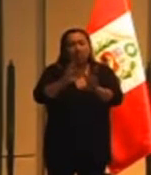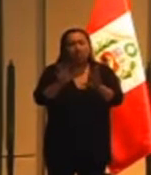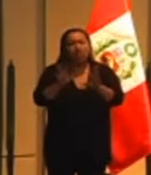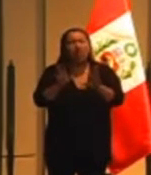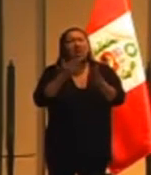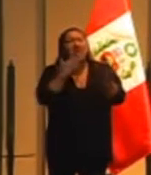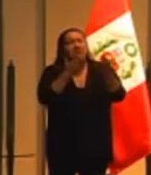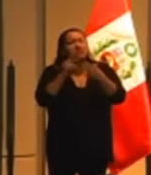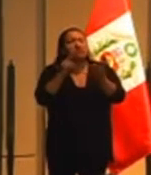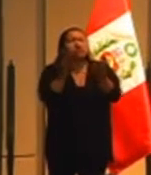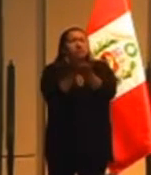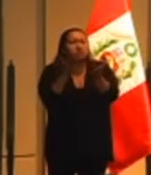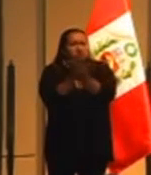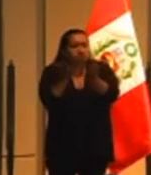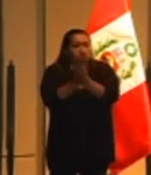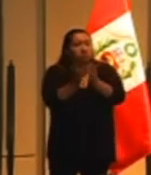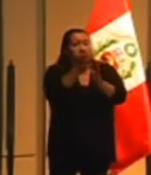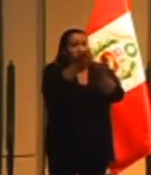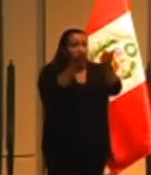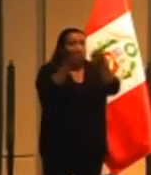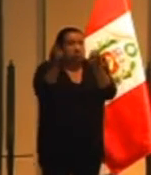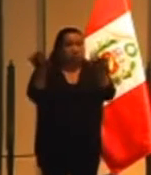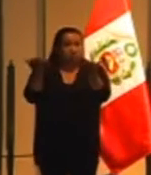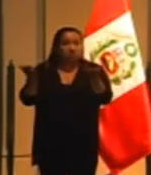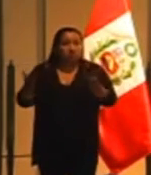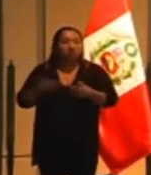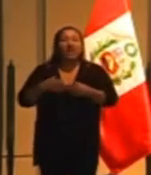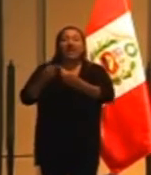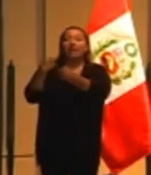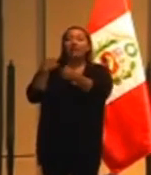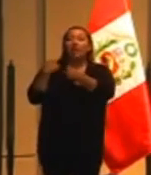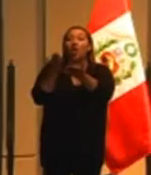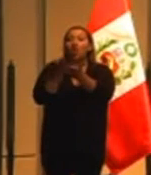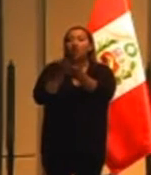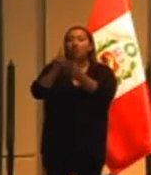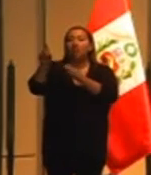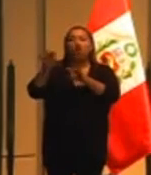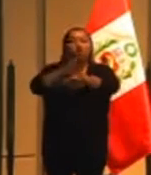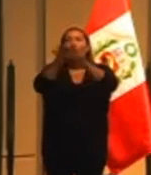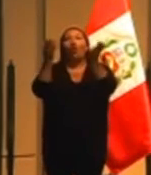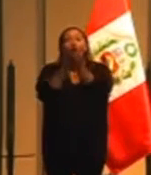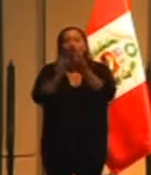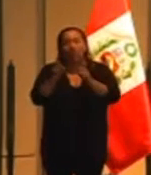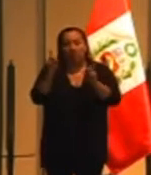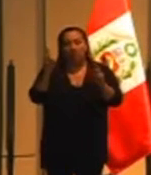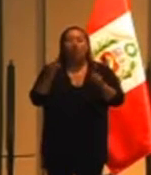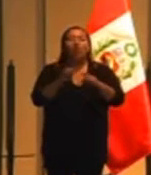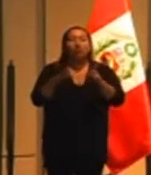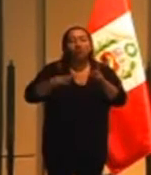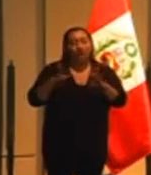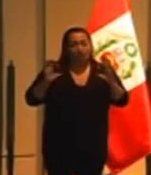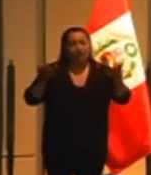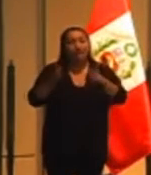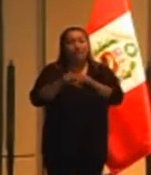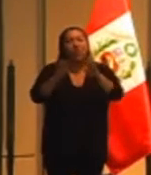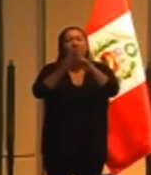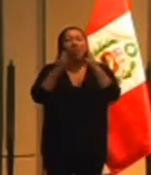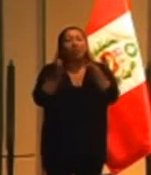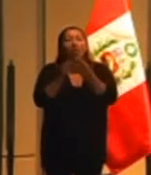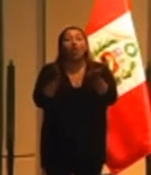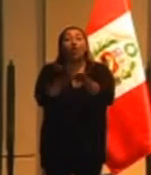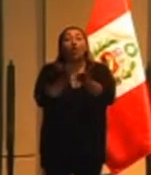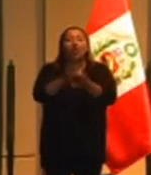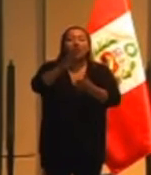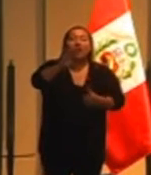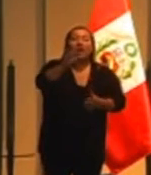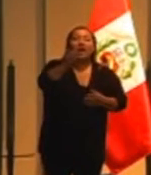todos los colegios, digamos, a los representantes de los colegios, porque no se puede invitar a todos los colegios a un solo salón, y nos reunimos en el Colegio